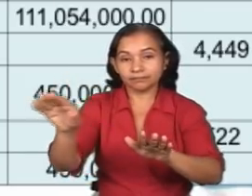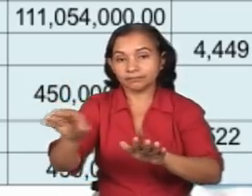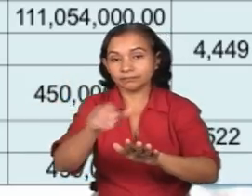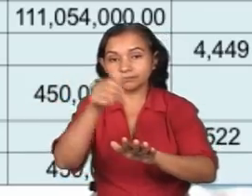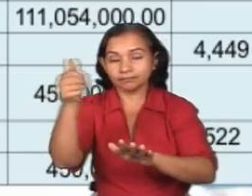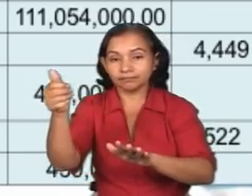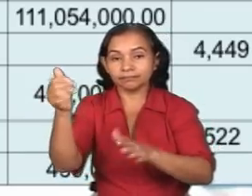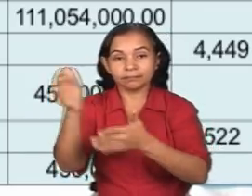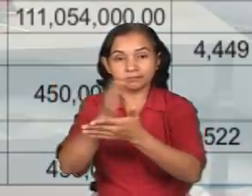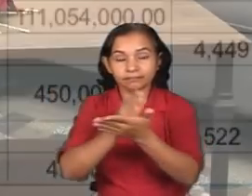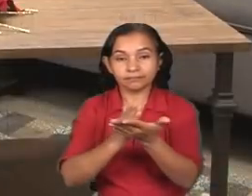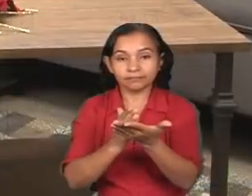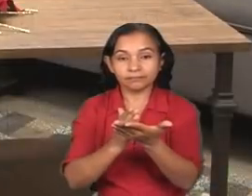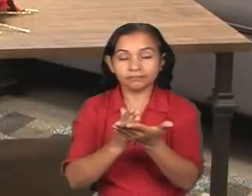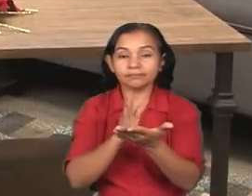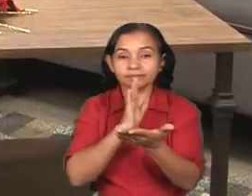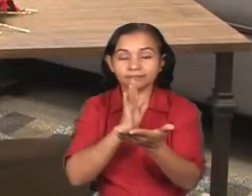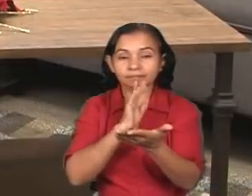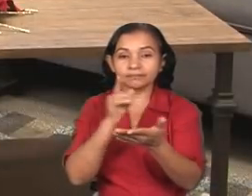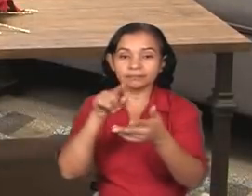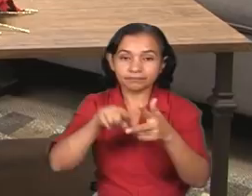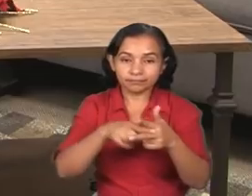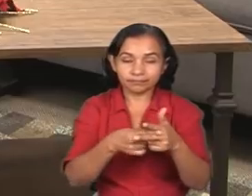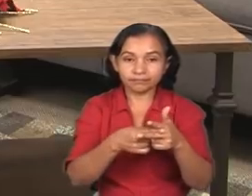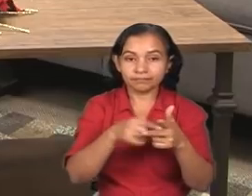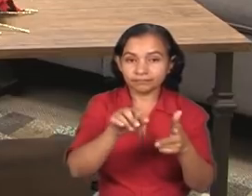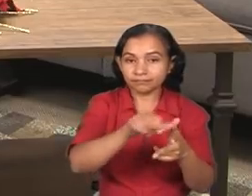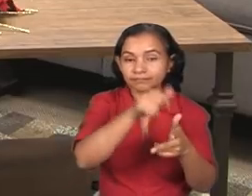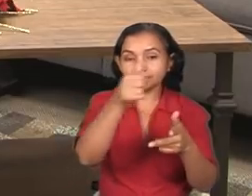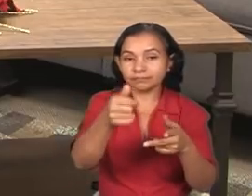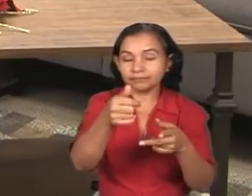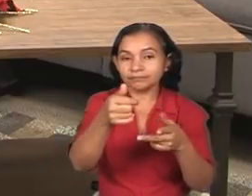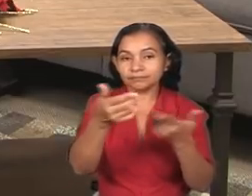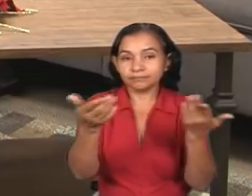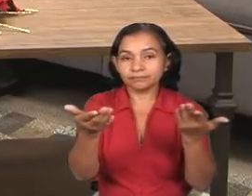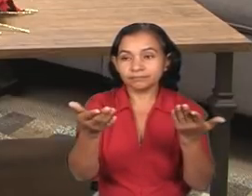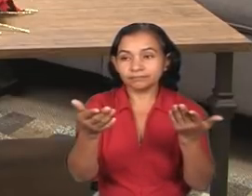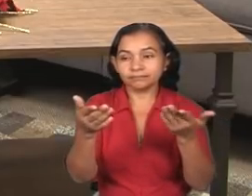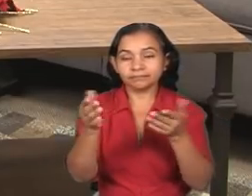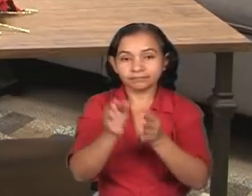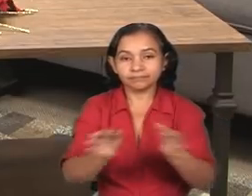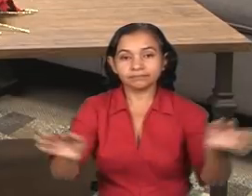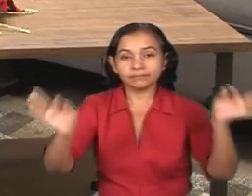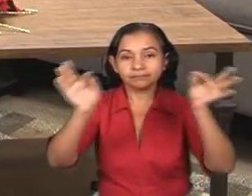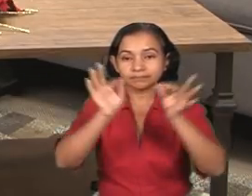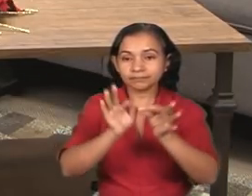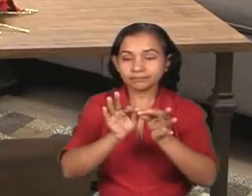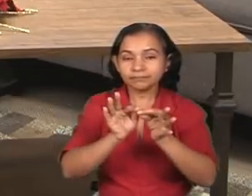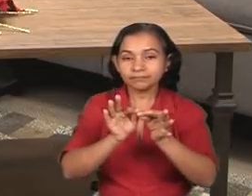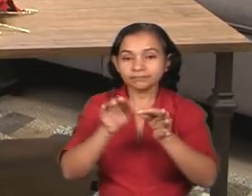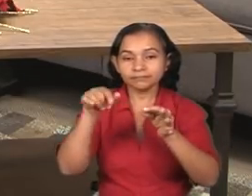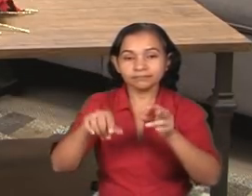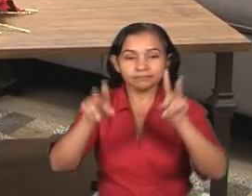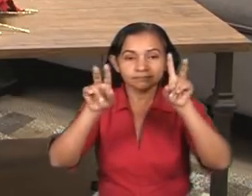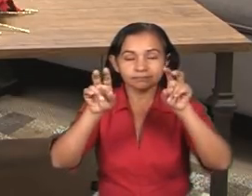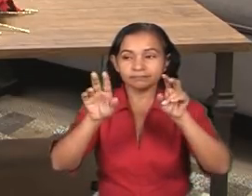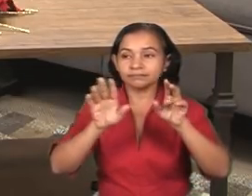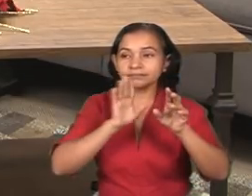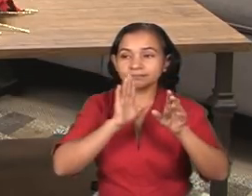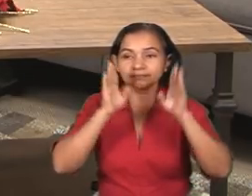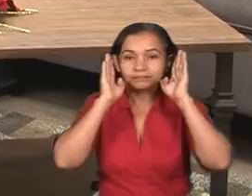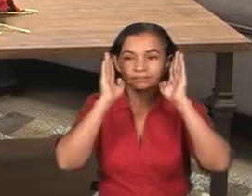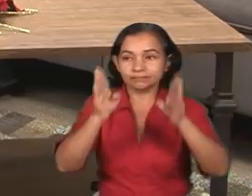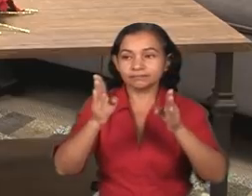megaproyectos, algunos. Ahí los vamos a ver. E inicio de otros también, y esa parte importante que en este momento no la pudimos atender,